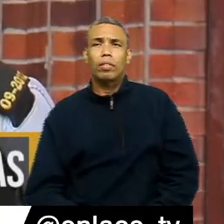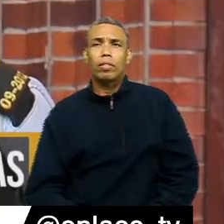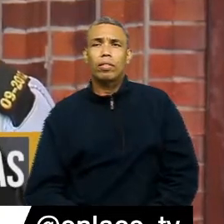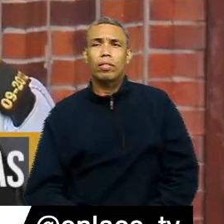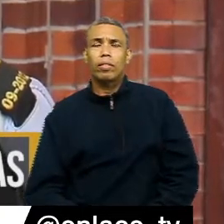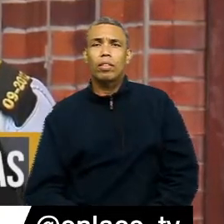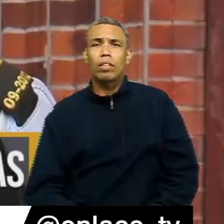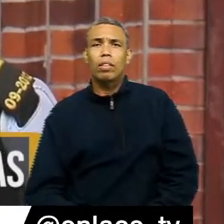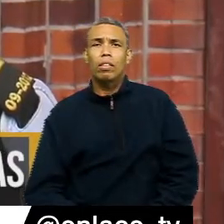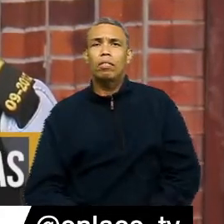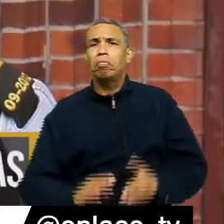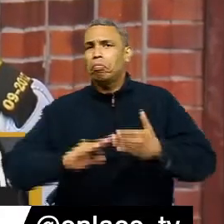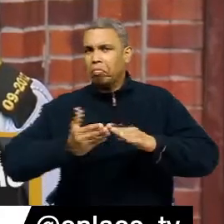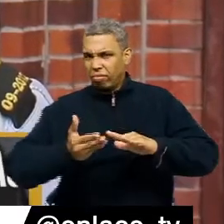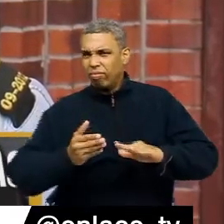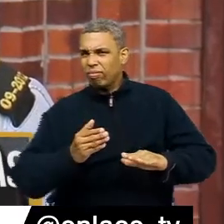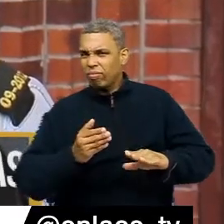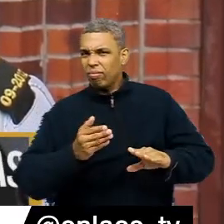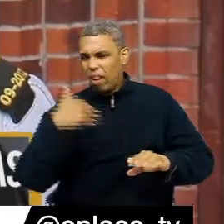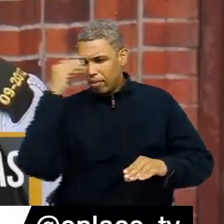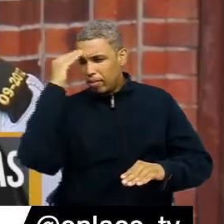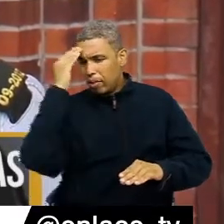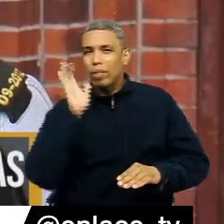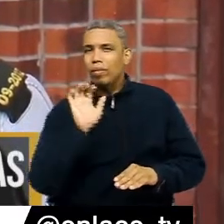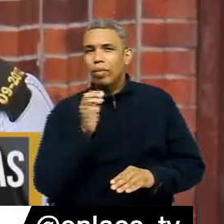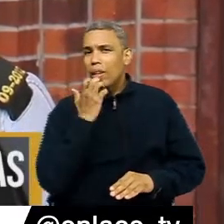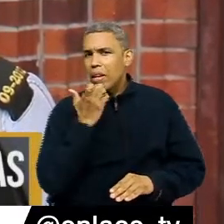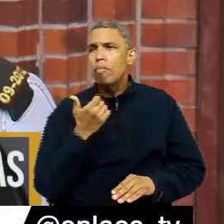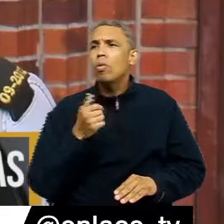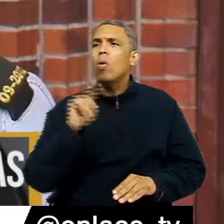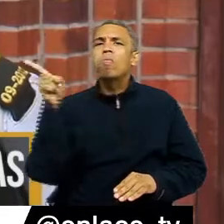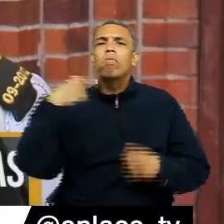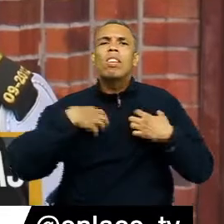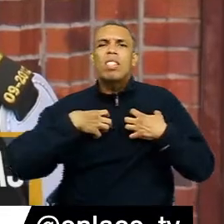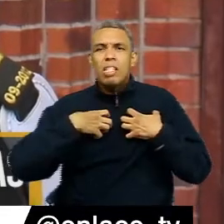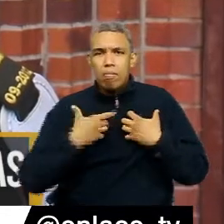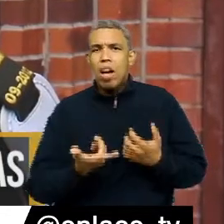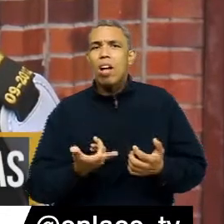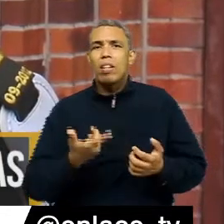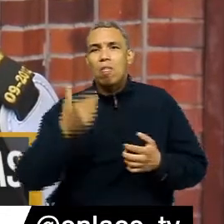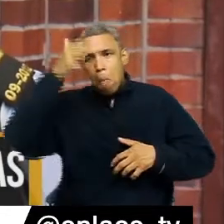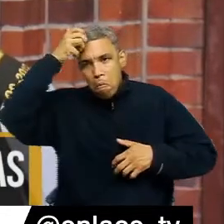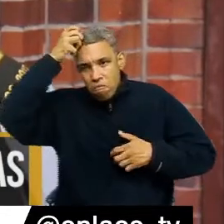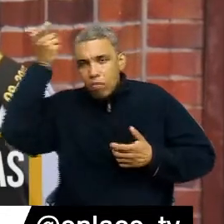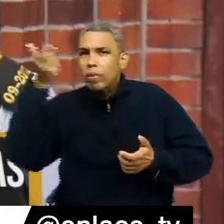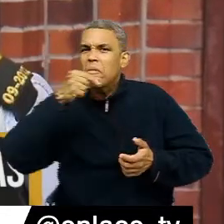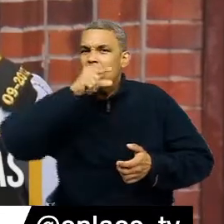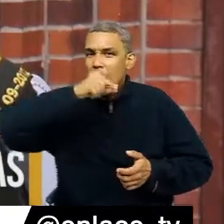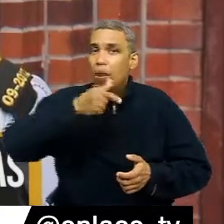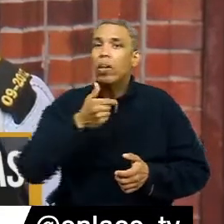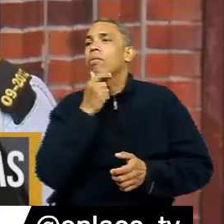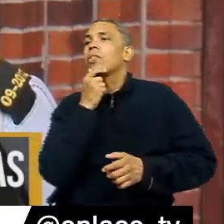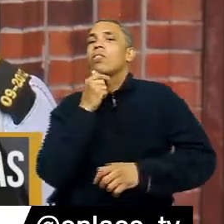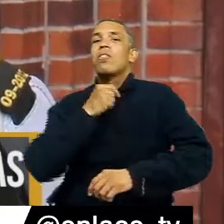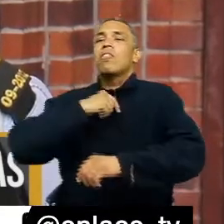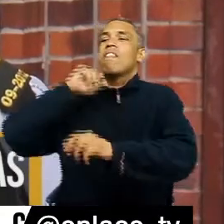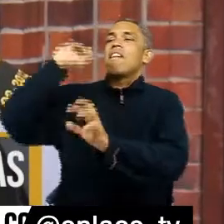conocen de que esto es un delito, la retención de fauna silvestre. Al llegar al sitio, pues la señora no puso